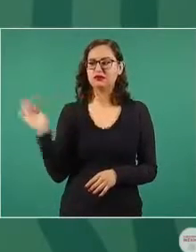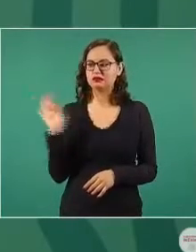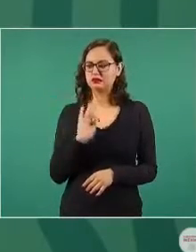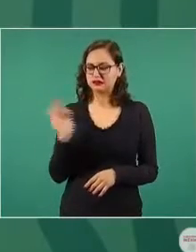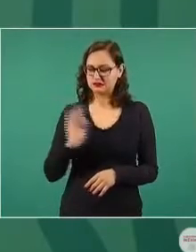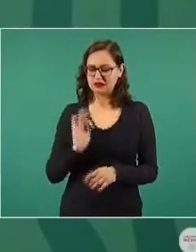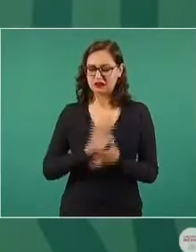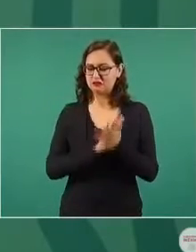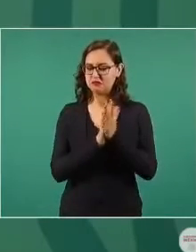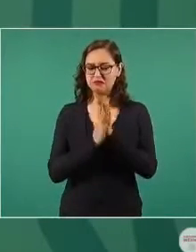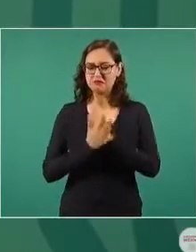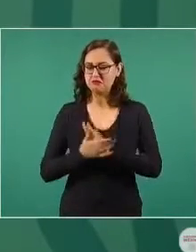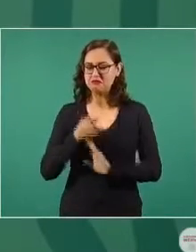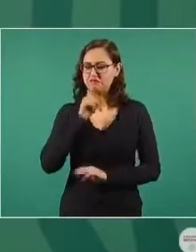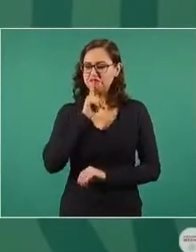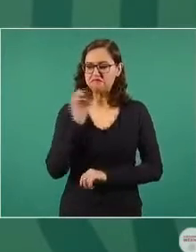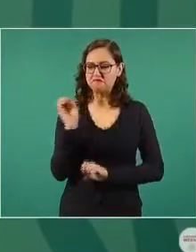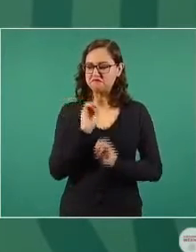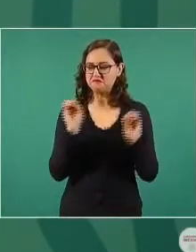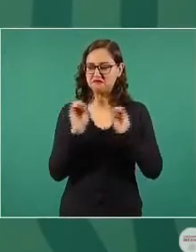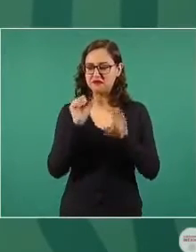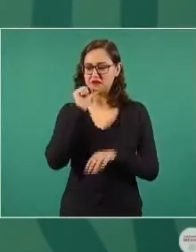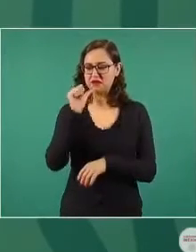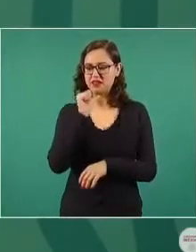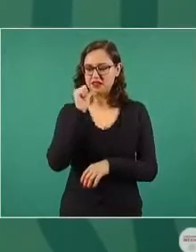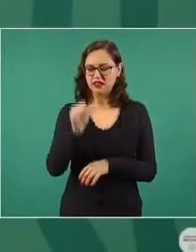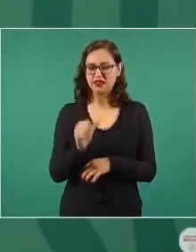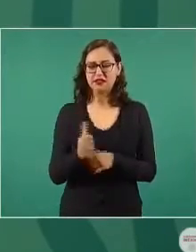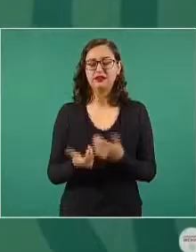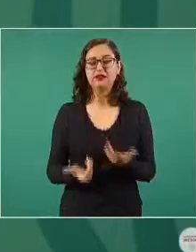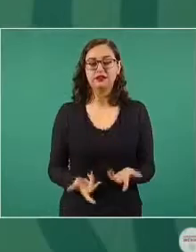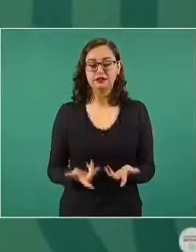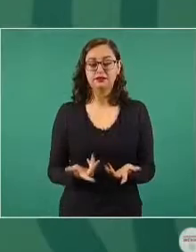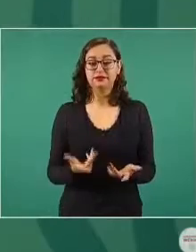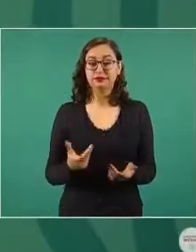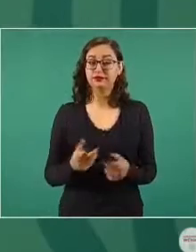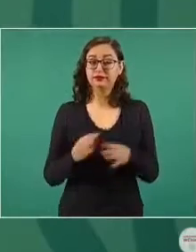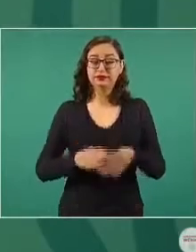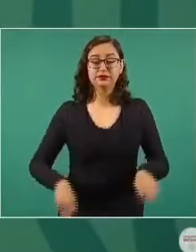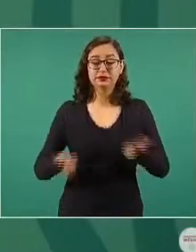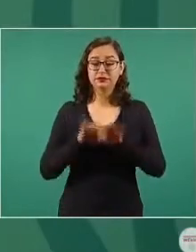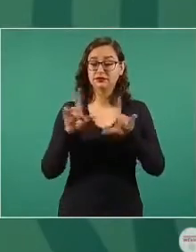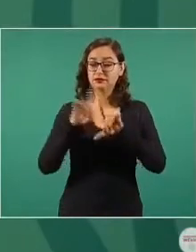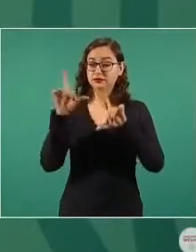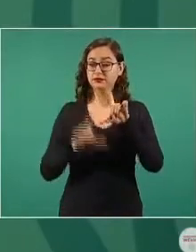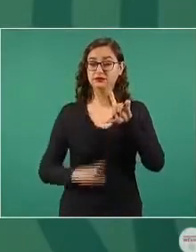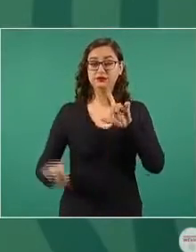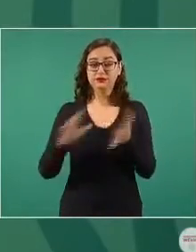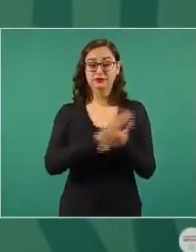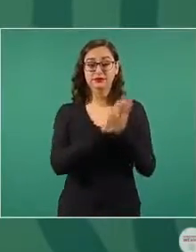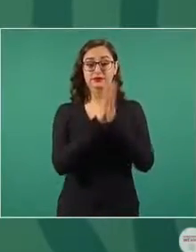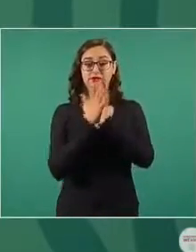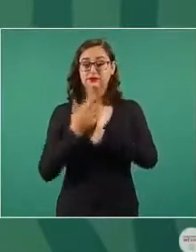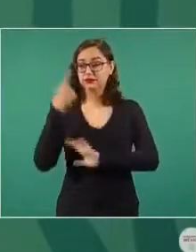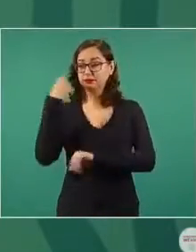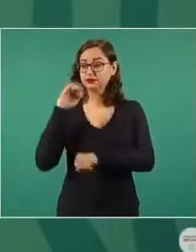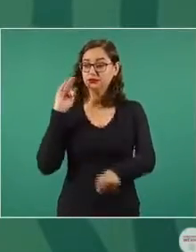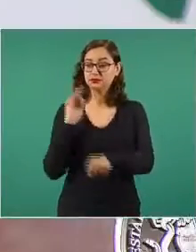avanzando, ¿no?, en el propósito de transformar al país en bien de todos, hasta de